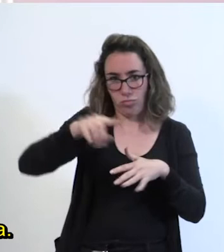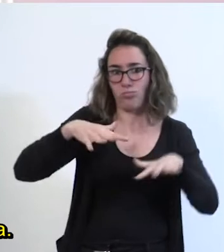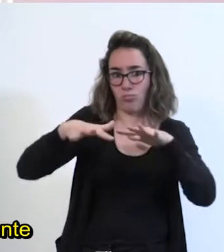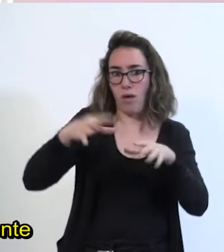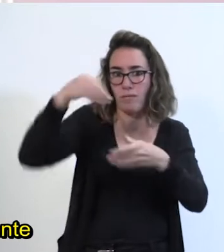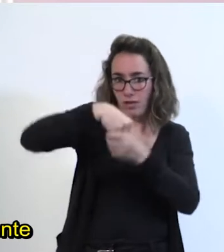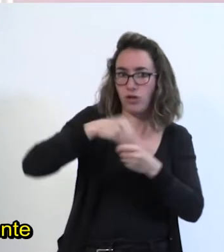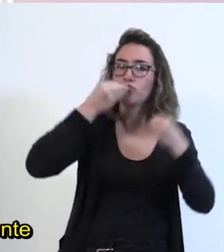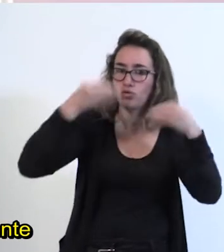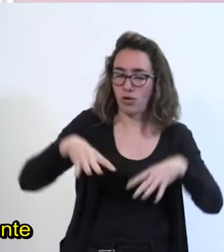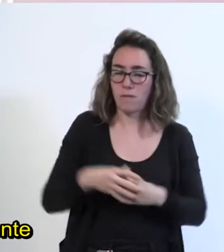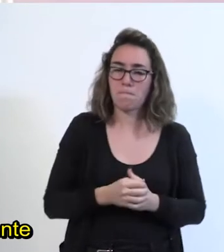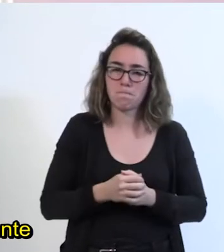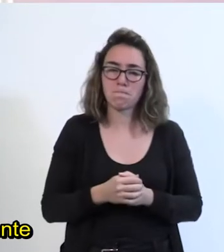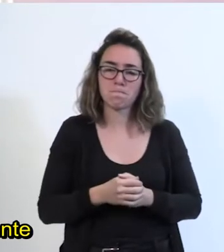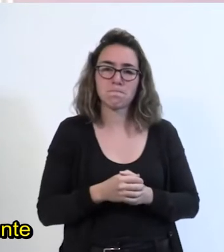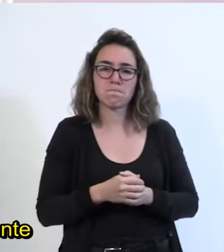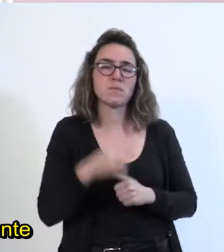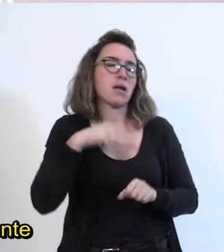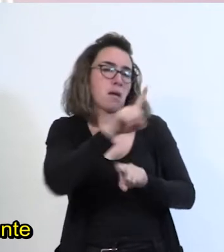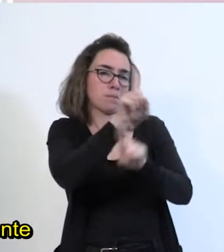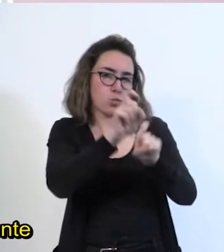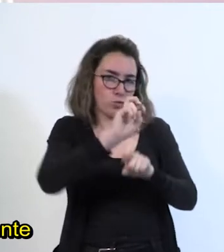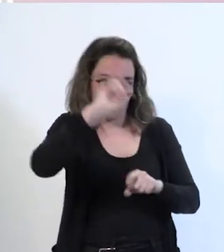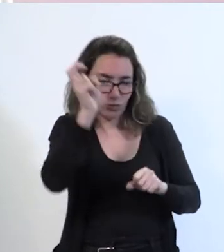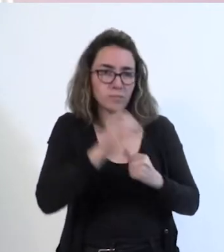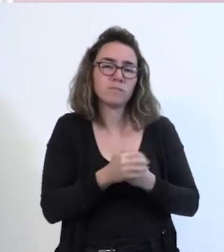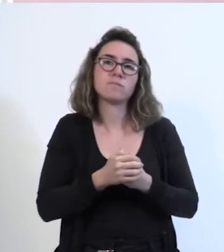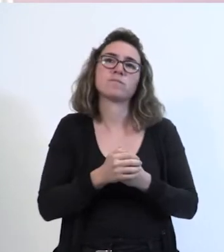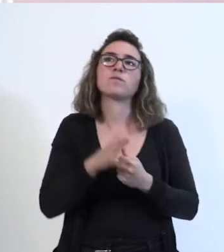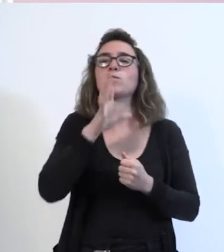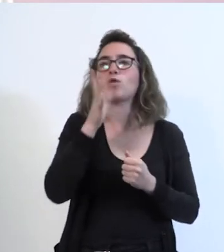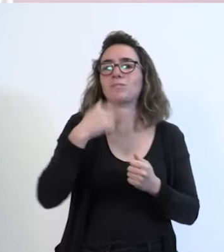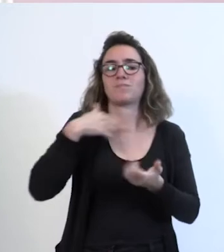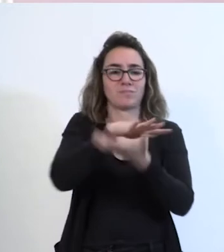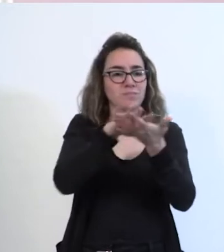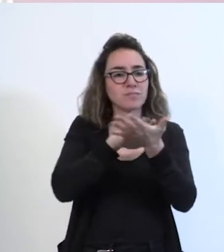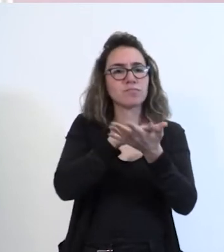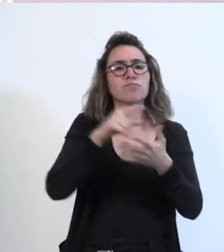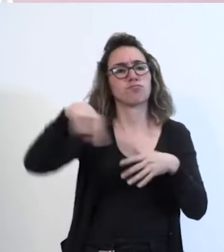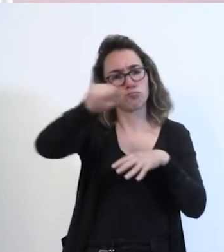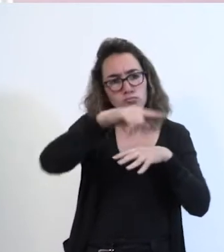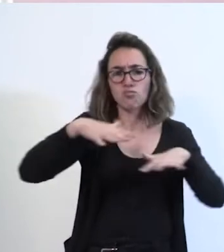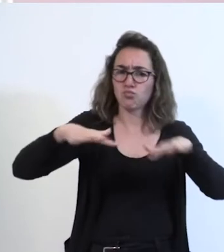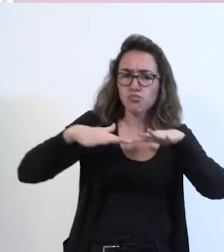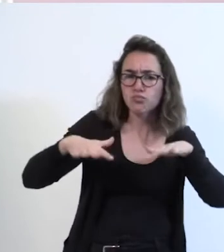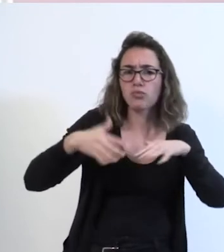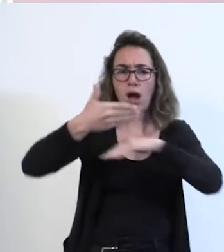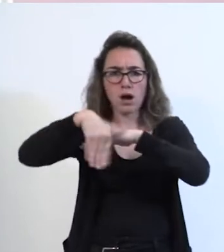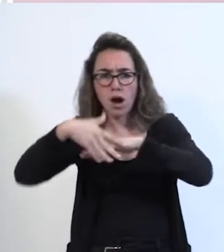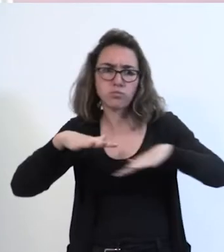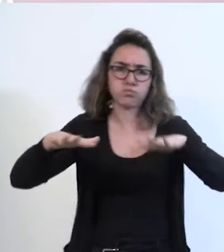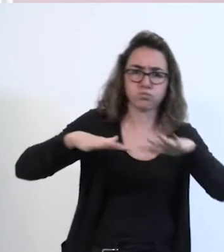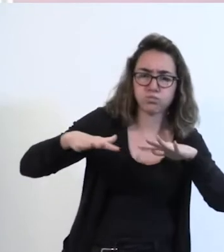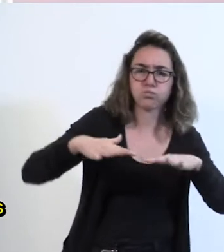historia. Morena, tengo otra pregunta. Hemos estado hablando precisamente de todo el papel que realizáis en las calles, de cómo asumisteis